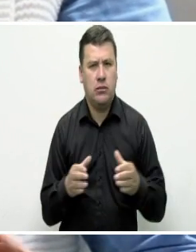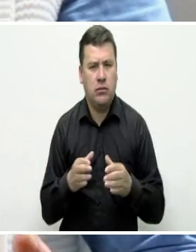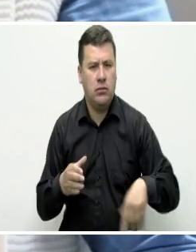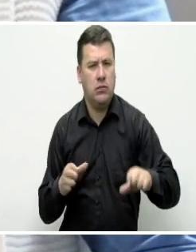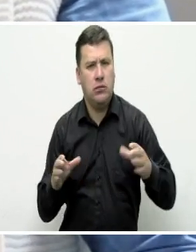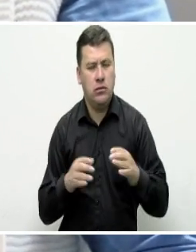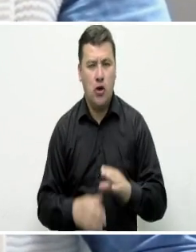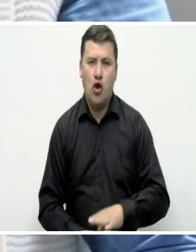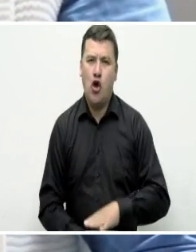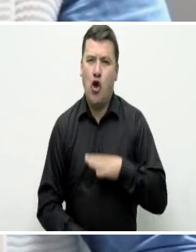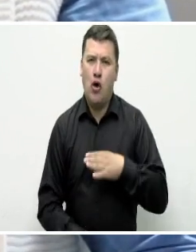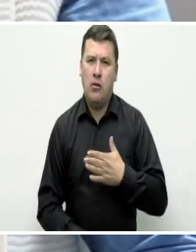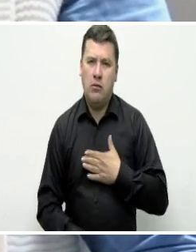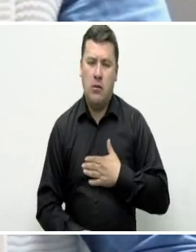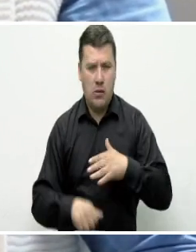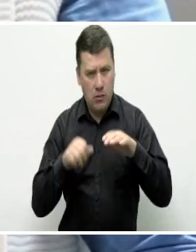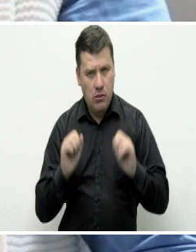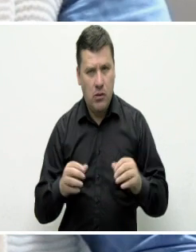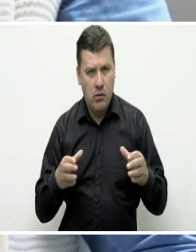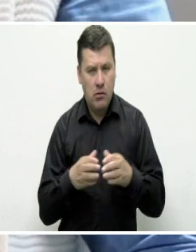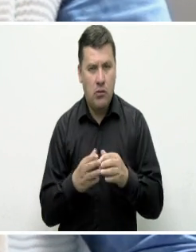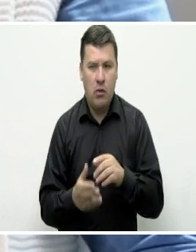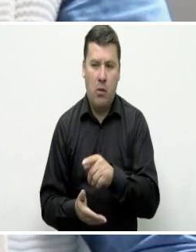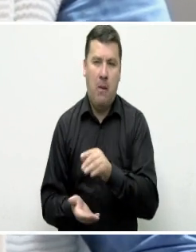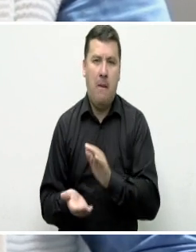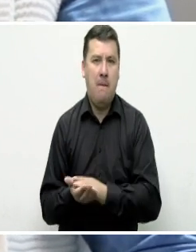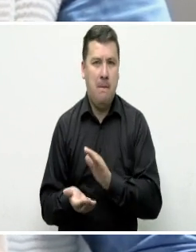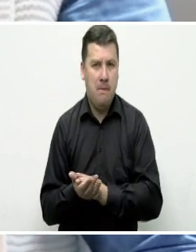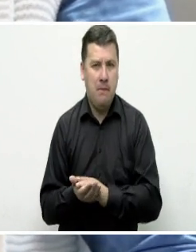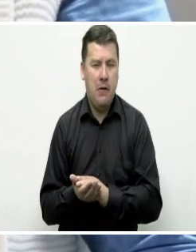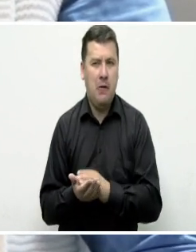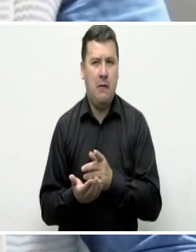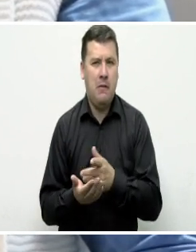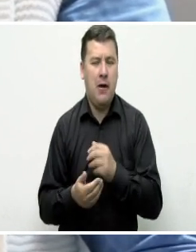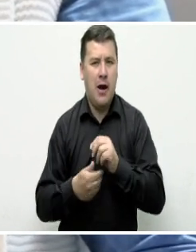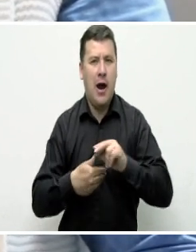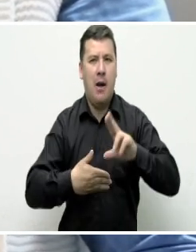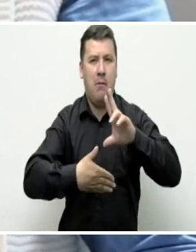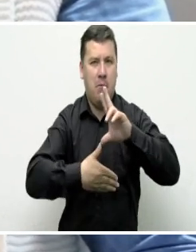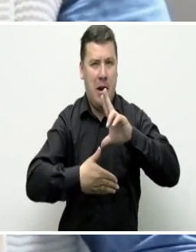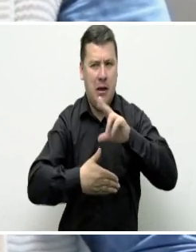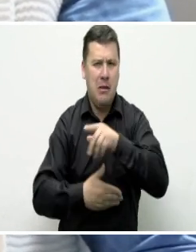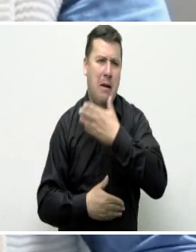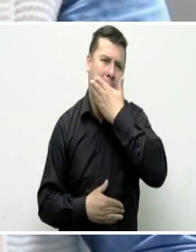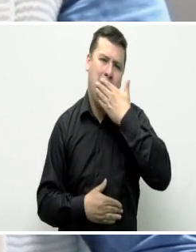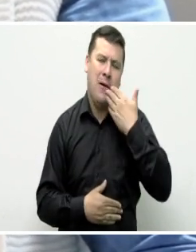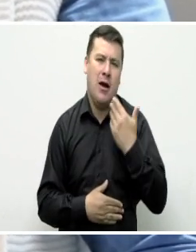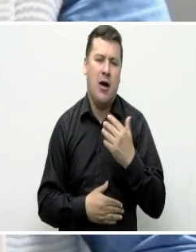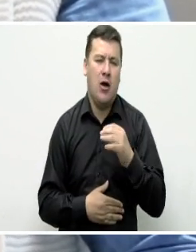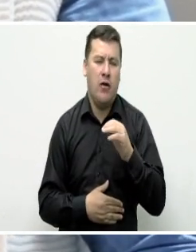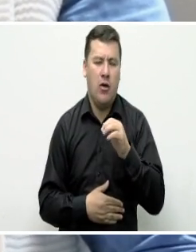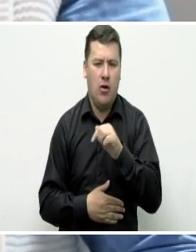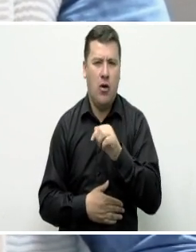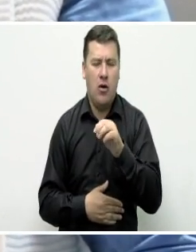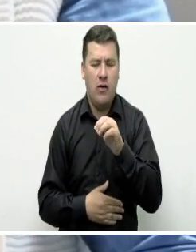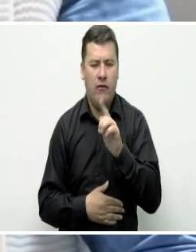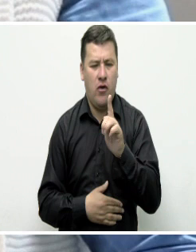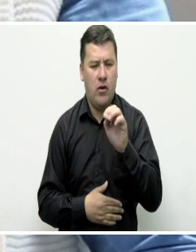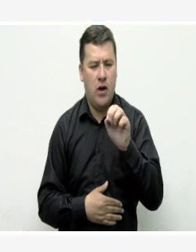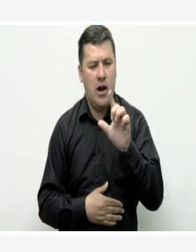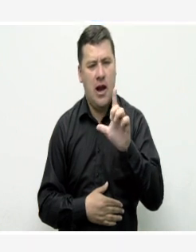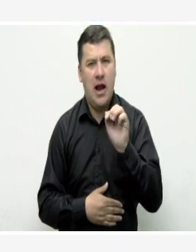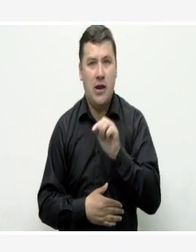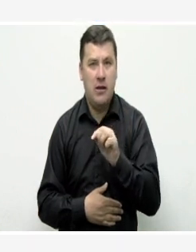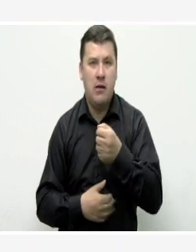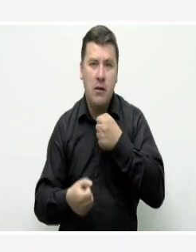además orgullosamente poder estar nominados en festivales latinoamericanos como lo es FOMLA, el principal festival de